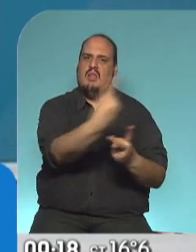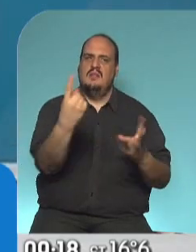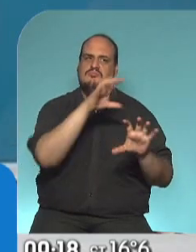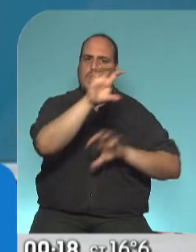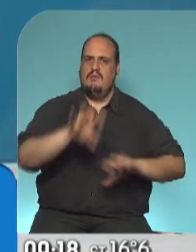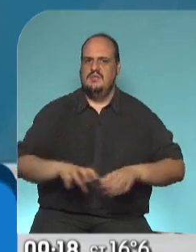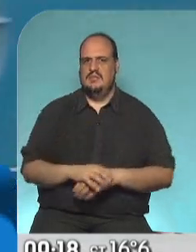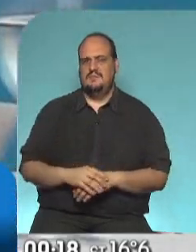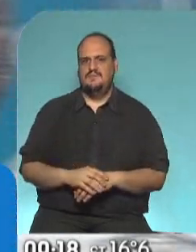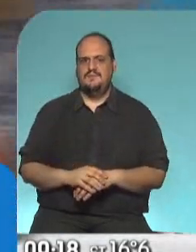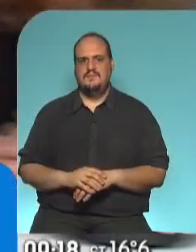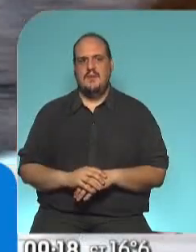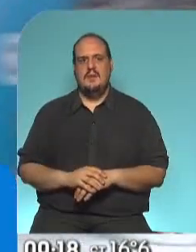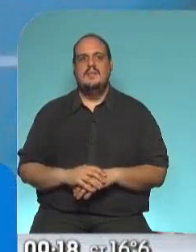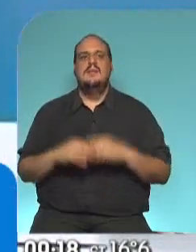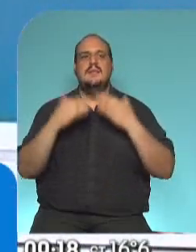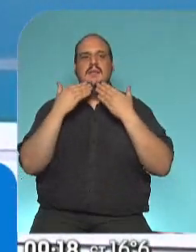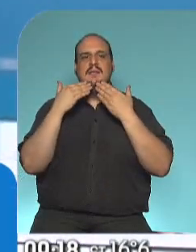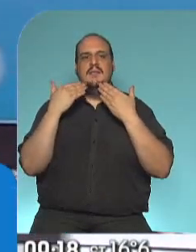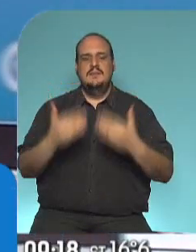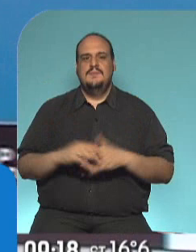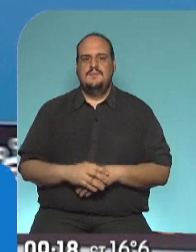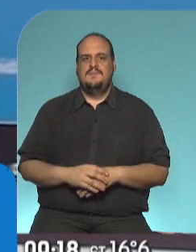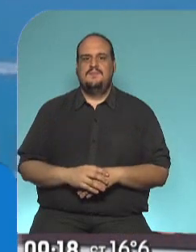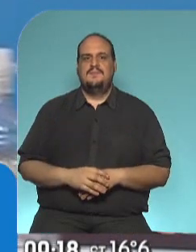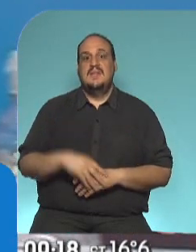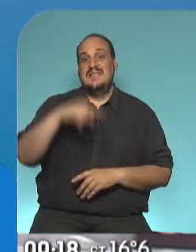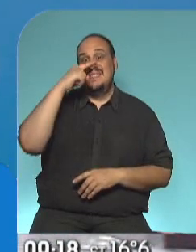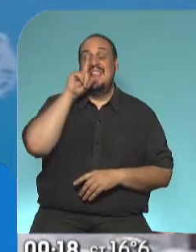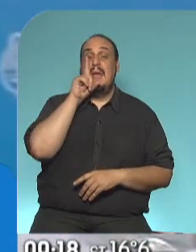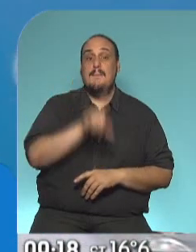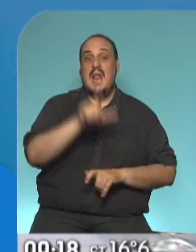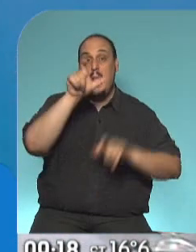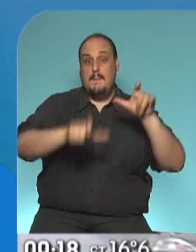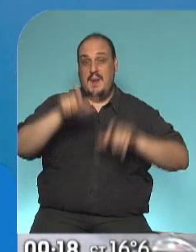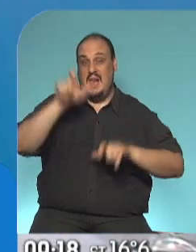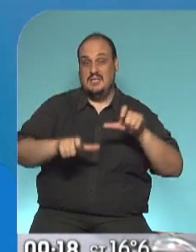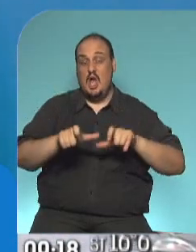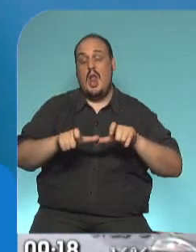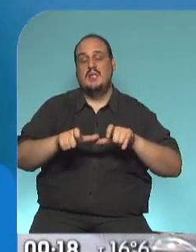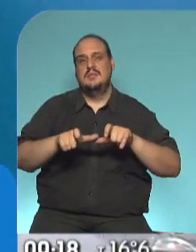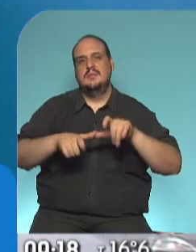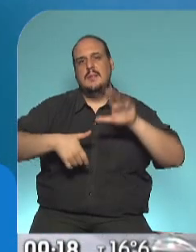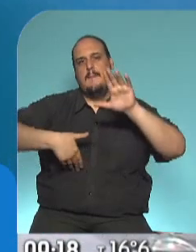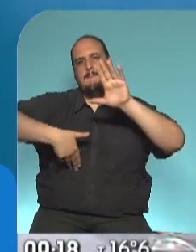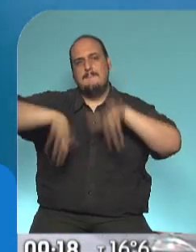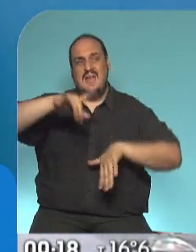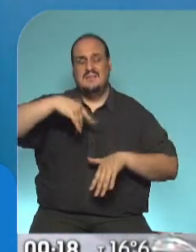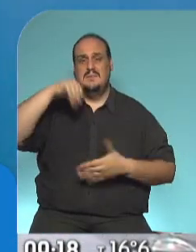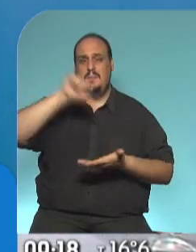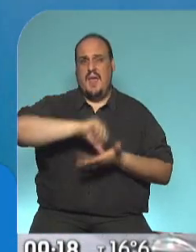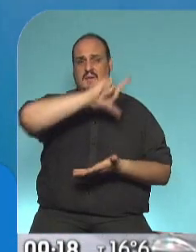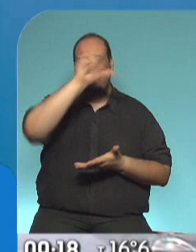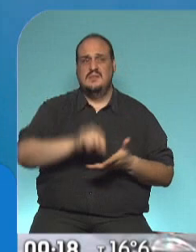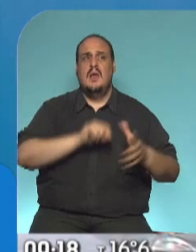jurisdicciones muchas gracias son más de 7.000 usuarios en un en un país federal con